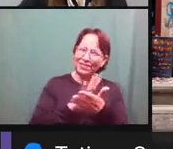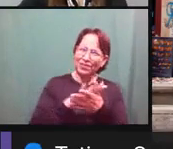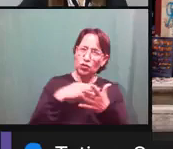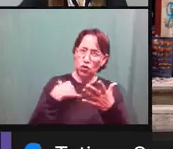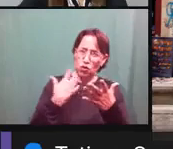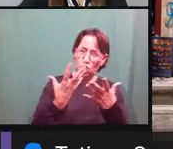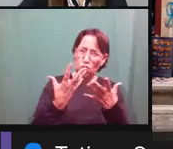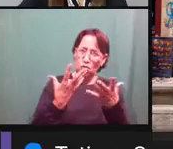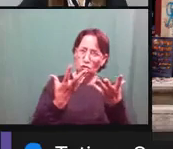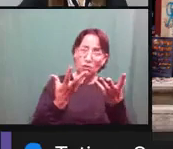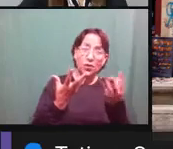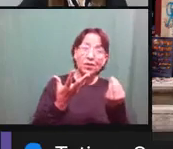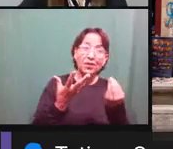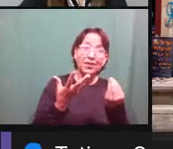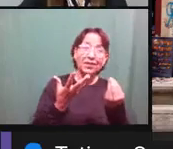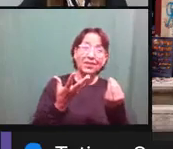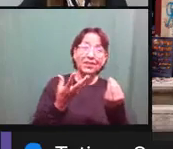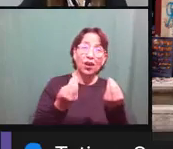conformamos